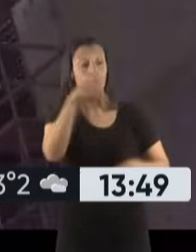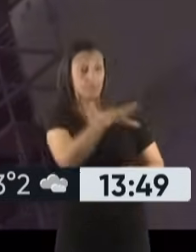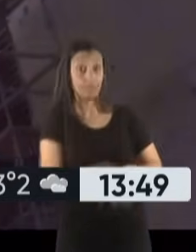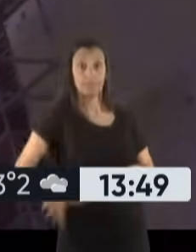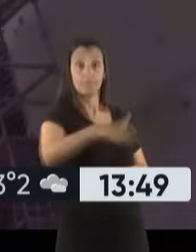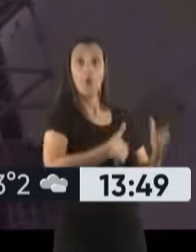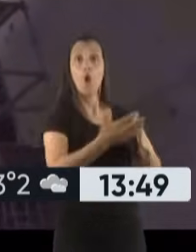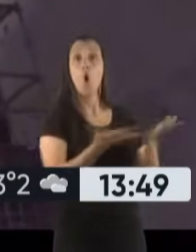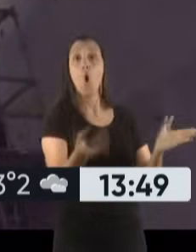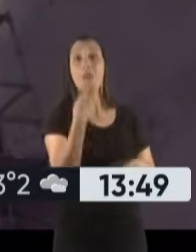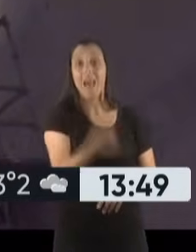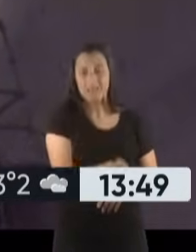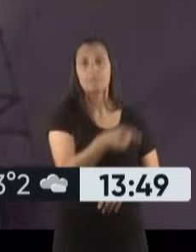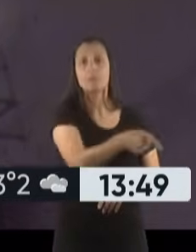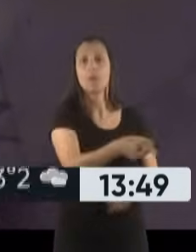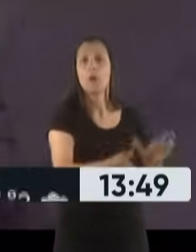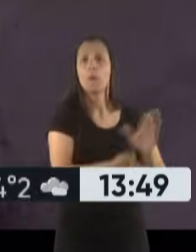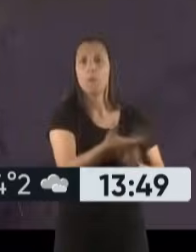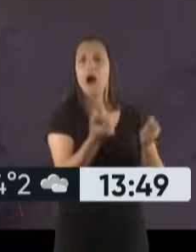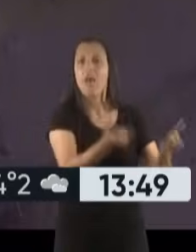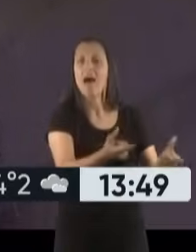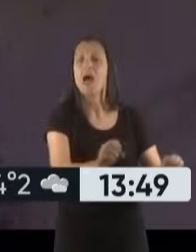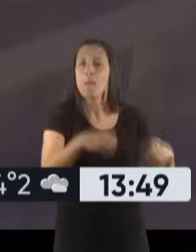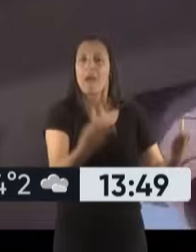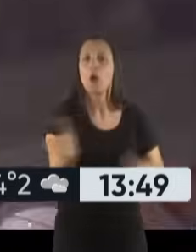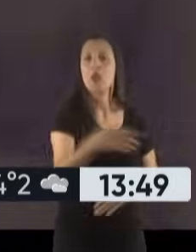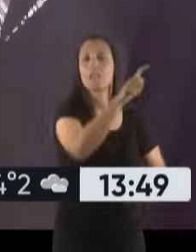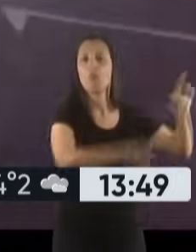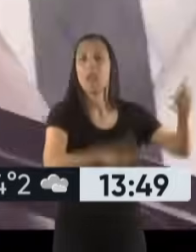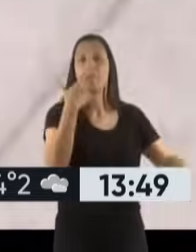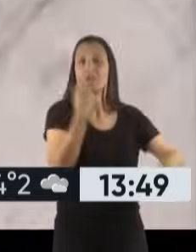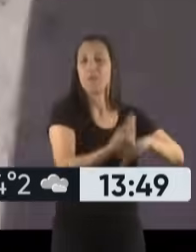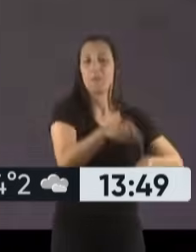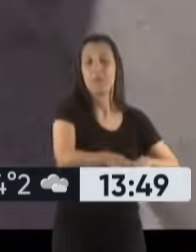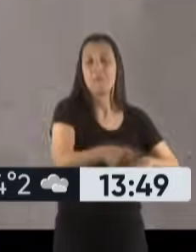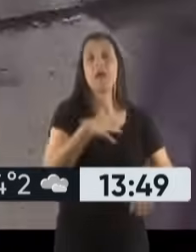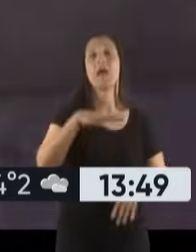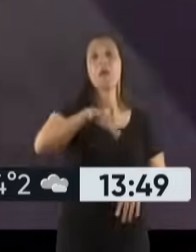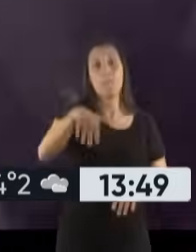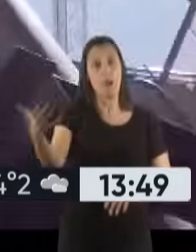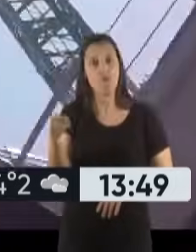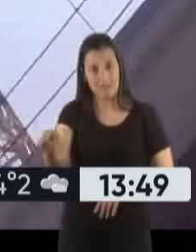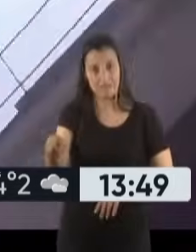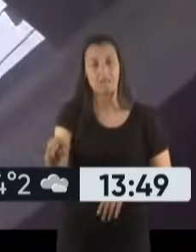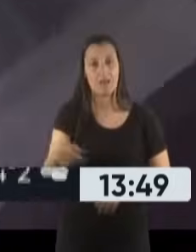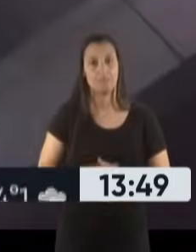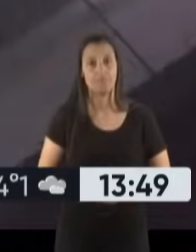dijo Jorge, va a ayudar mucho a los vecinos de la ciudad de Buenos Aires, de mi querida ciudad de Buenos Aires.